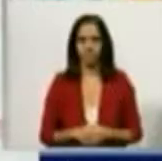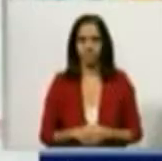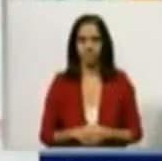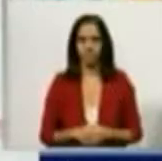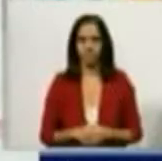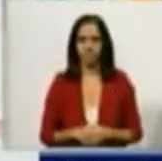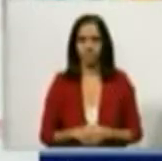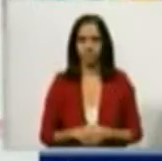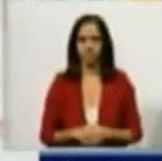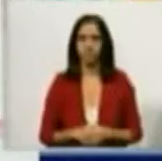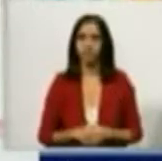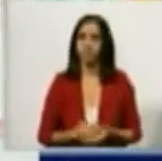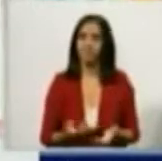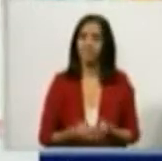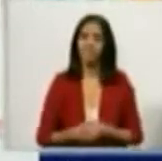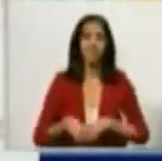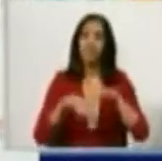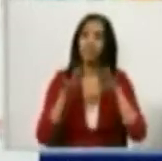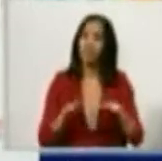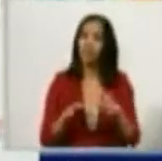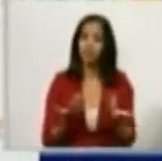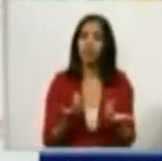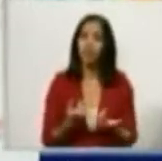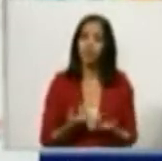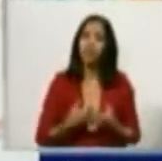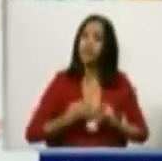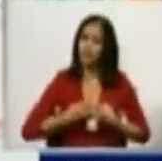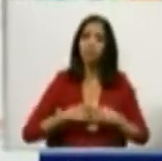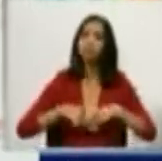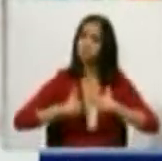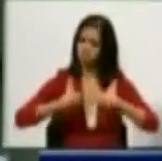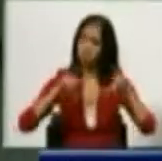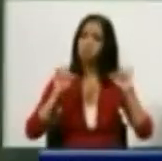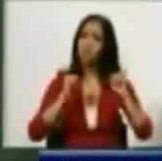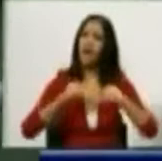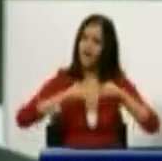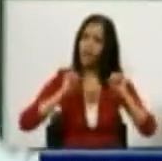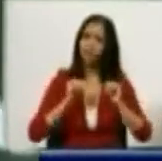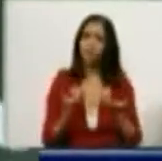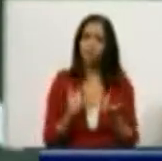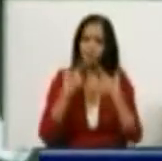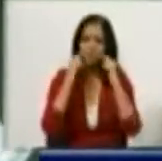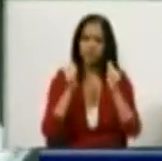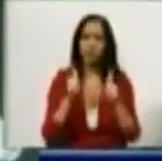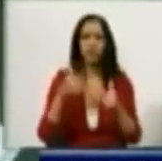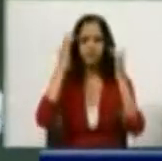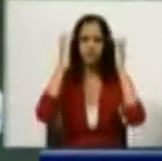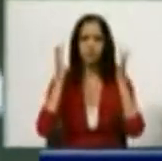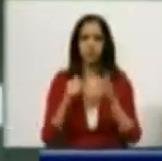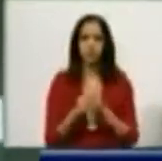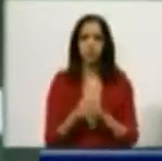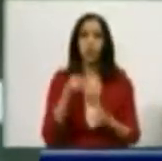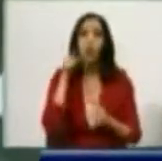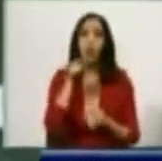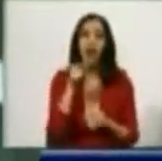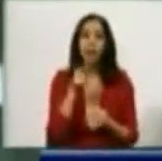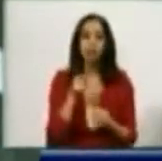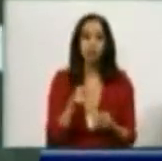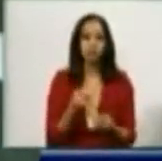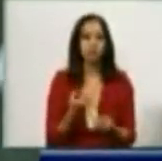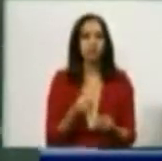el fracaso es una gran oportunidad para Volver a empezar con más inteligencia cuando tú decretas y no pasa nada